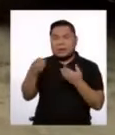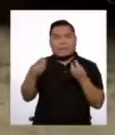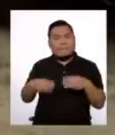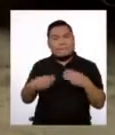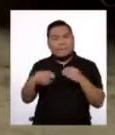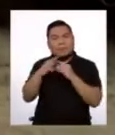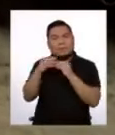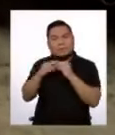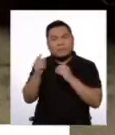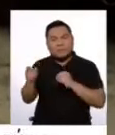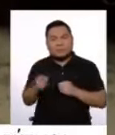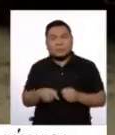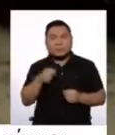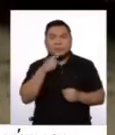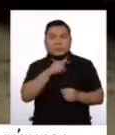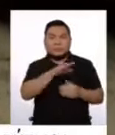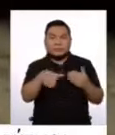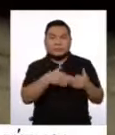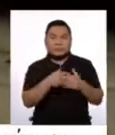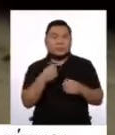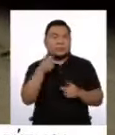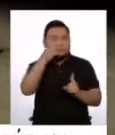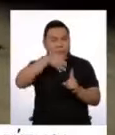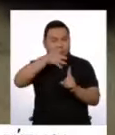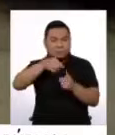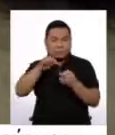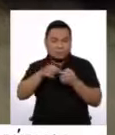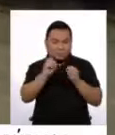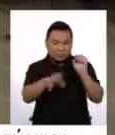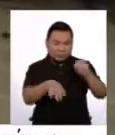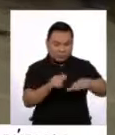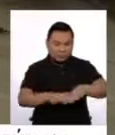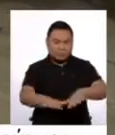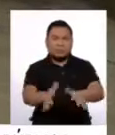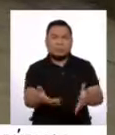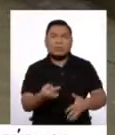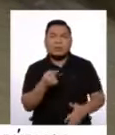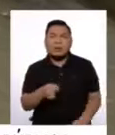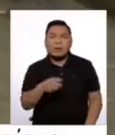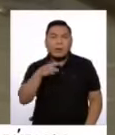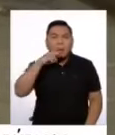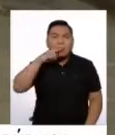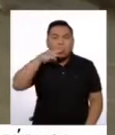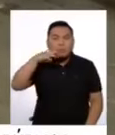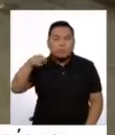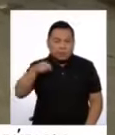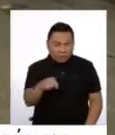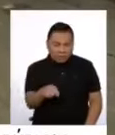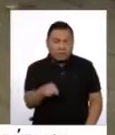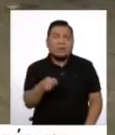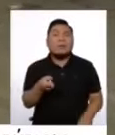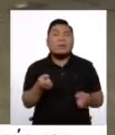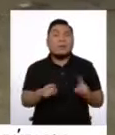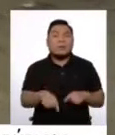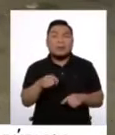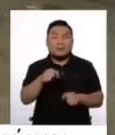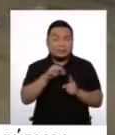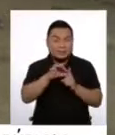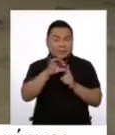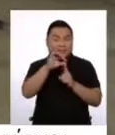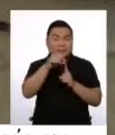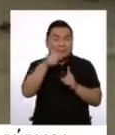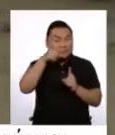mercado de frutas. Los residuos contaminados reflejan un característico color morado que se produce cuando un test